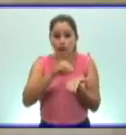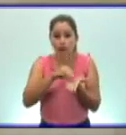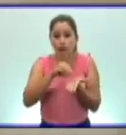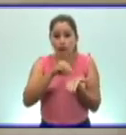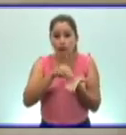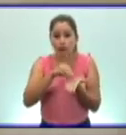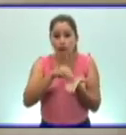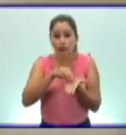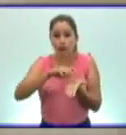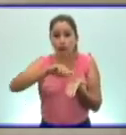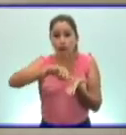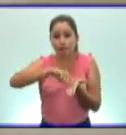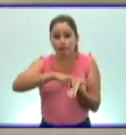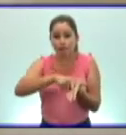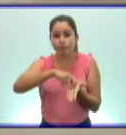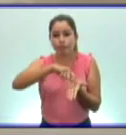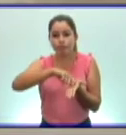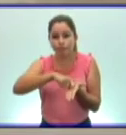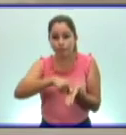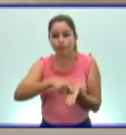mortero.